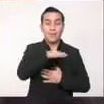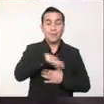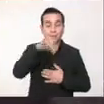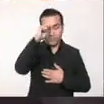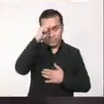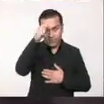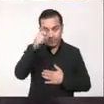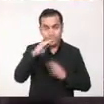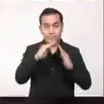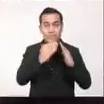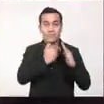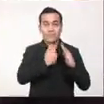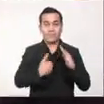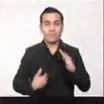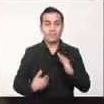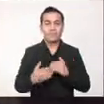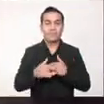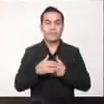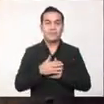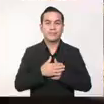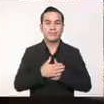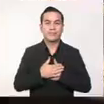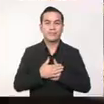de Honor de Casa Presidencial.